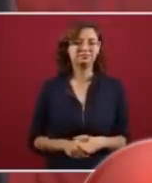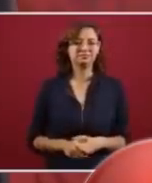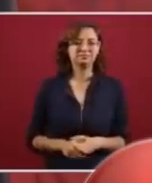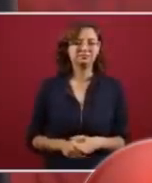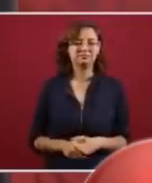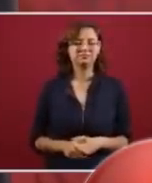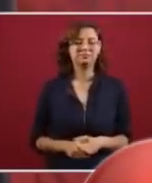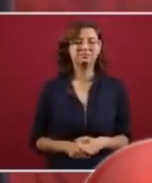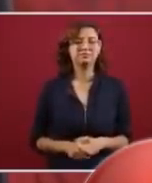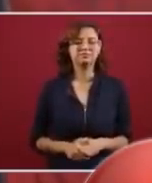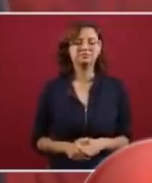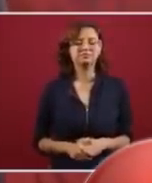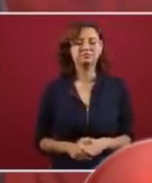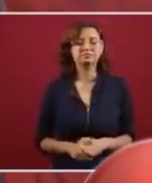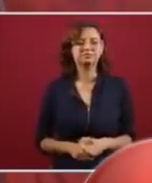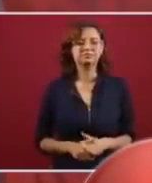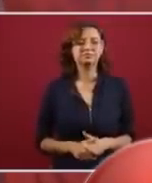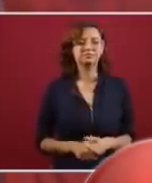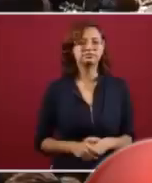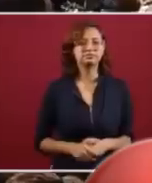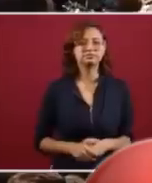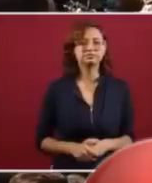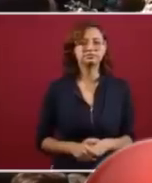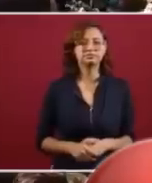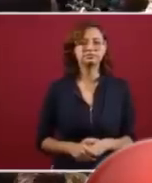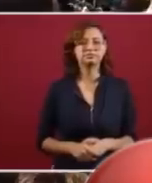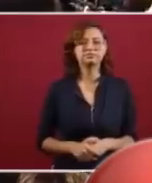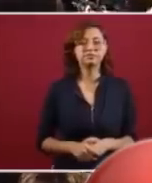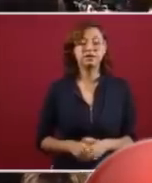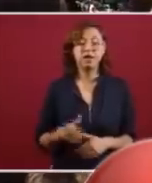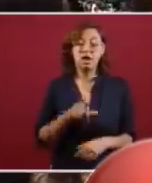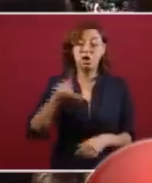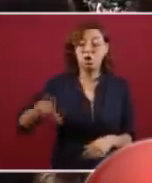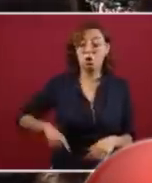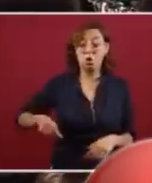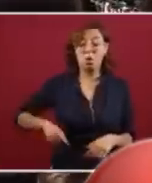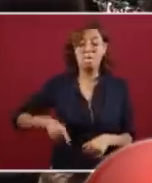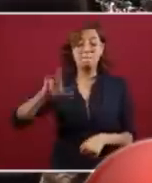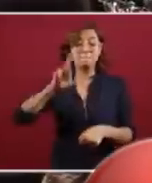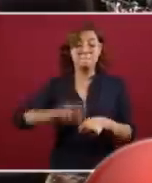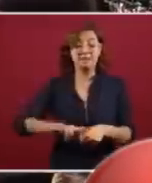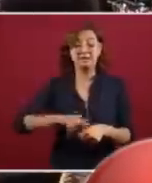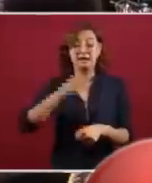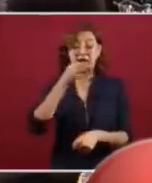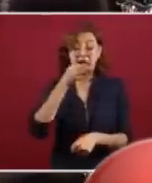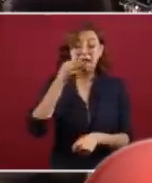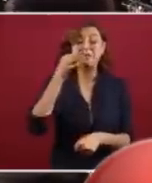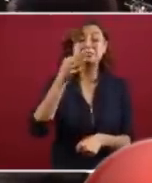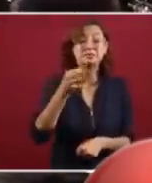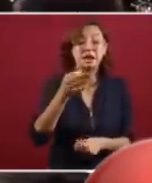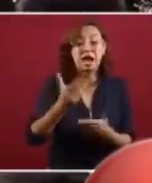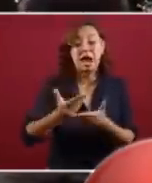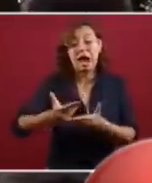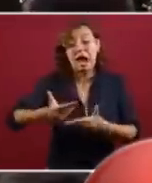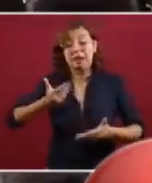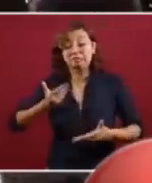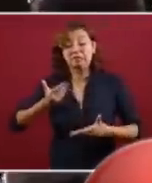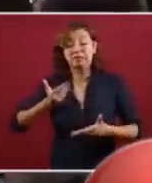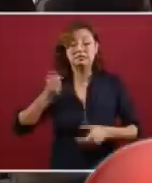antes de que abriera la boca el gobernador, ya le estaban dando la razón.